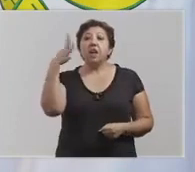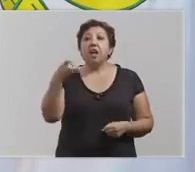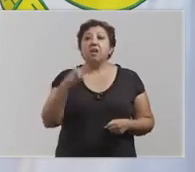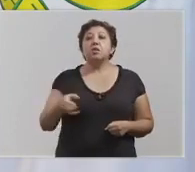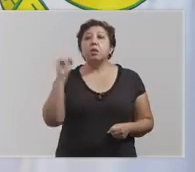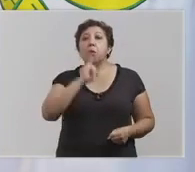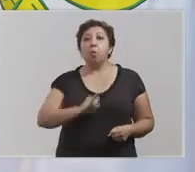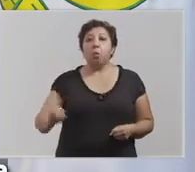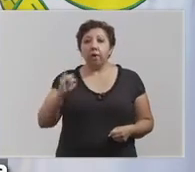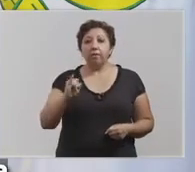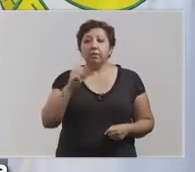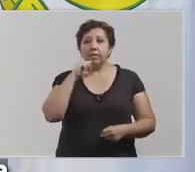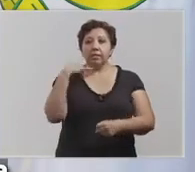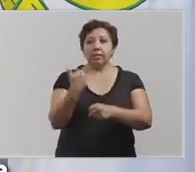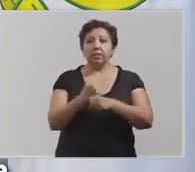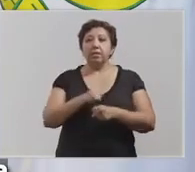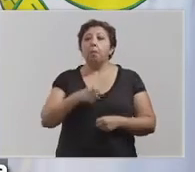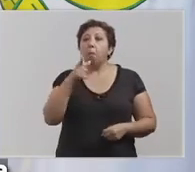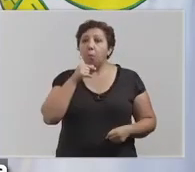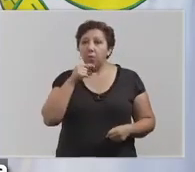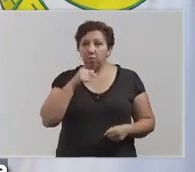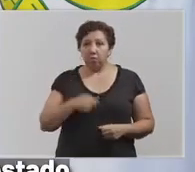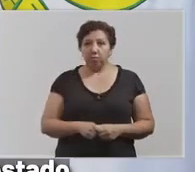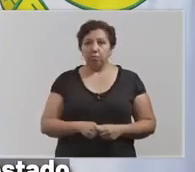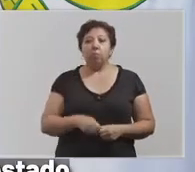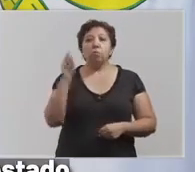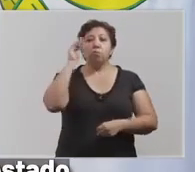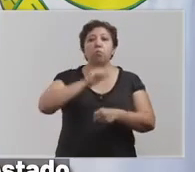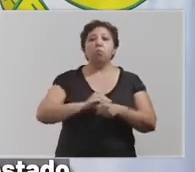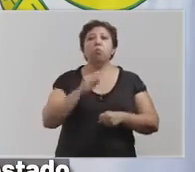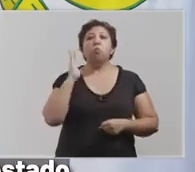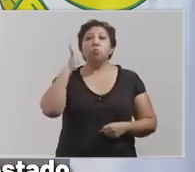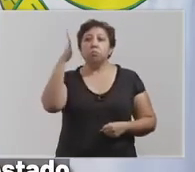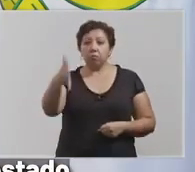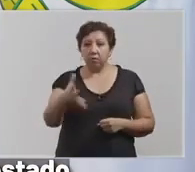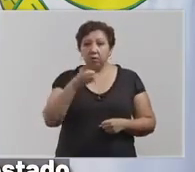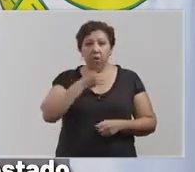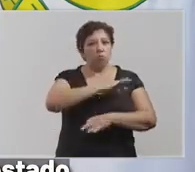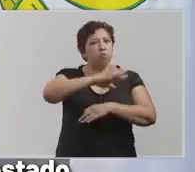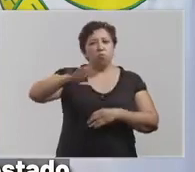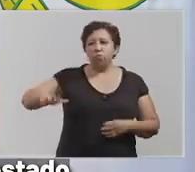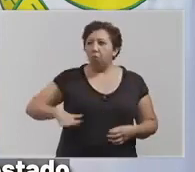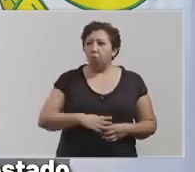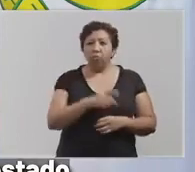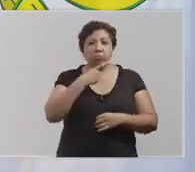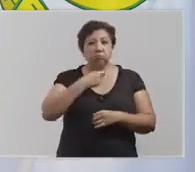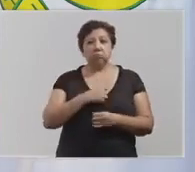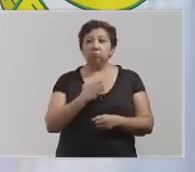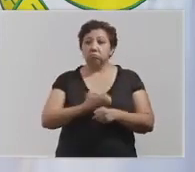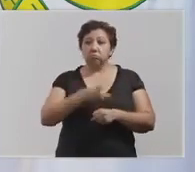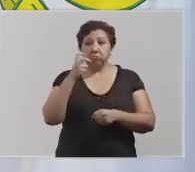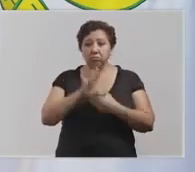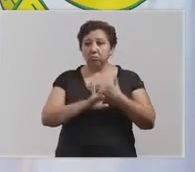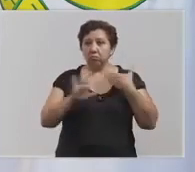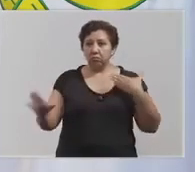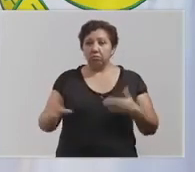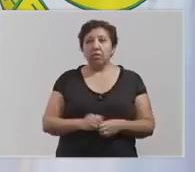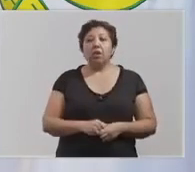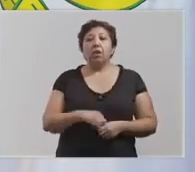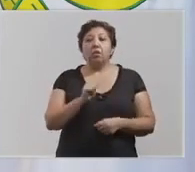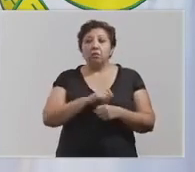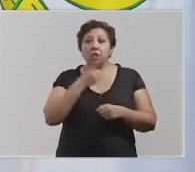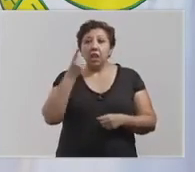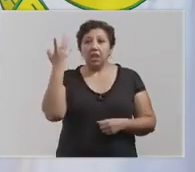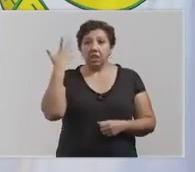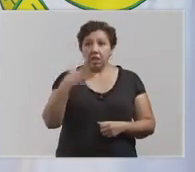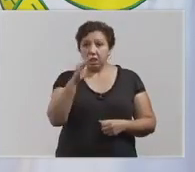que a partir de este jueves, la Secretaría de Seguridad Pública implementará un operativo en todo el estado para evitar la circulación